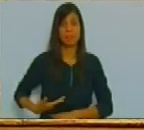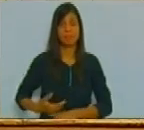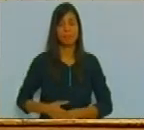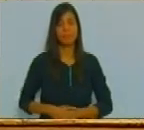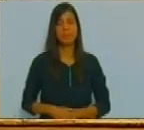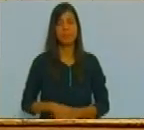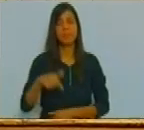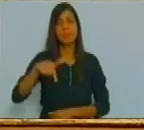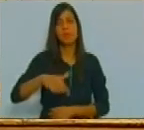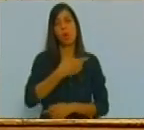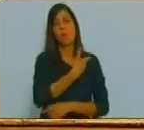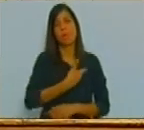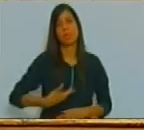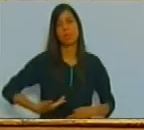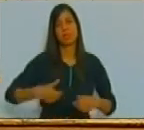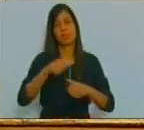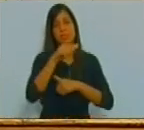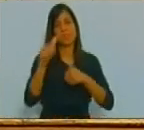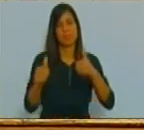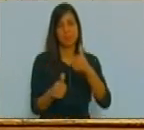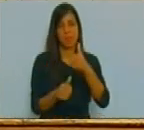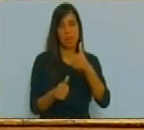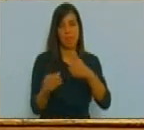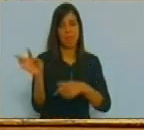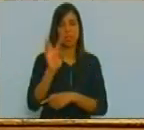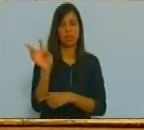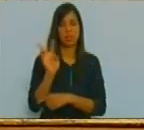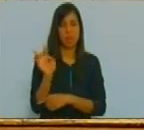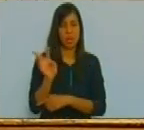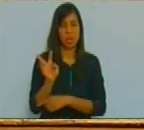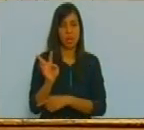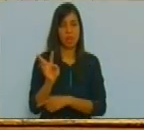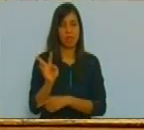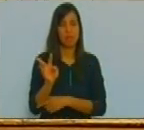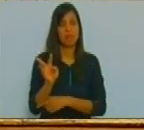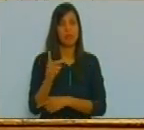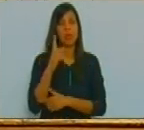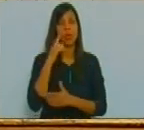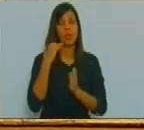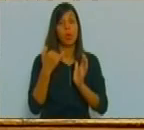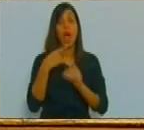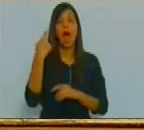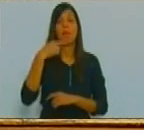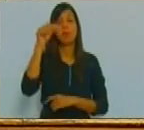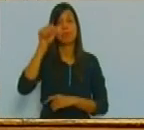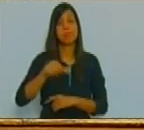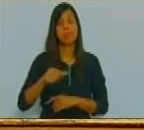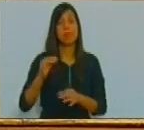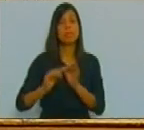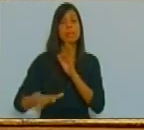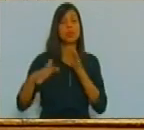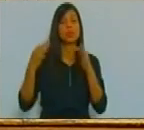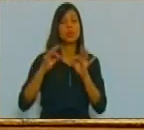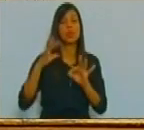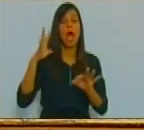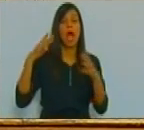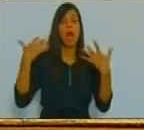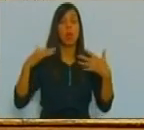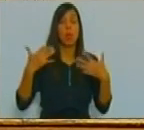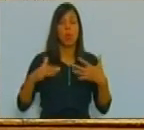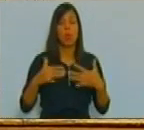hoy el vicepresidente de la república mostró algo muy grave que no puede pasar